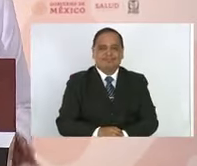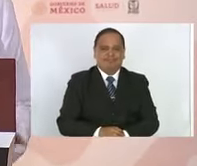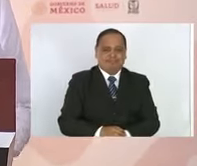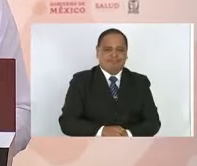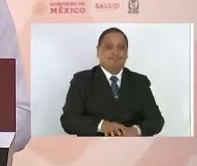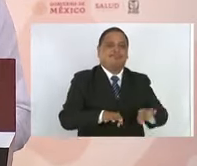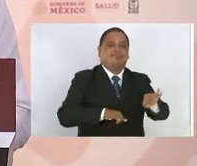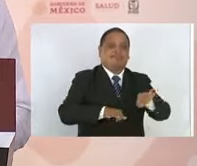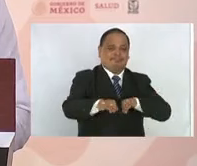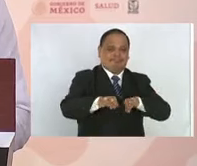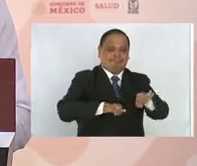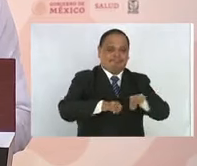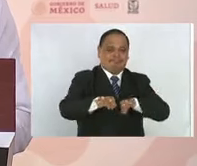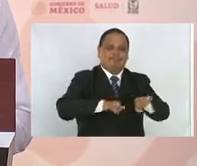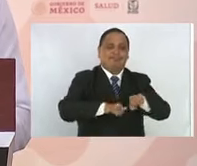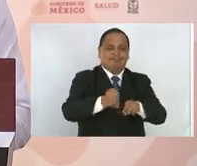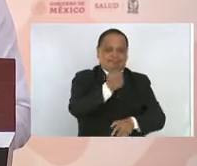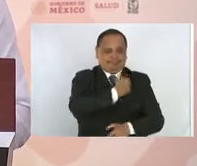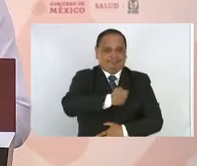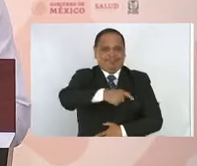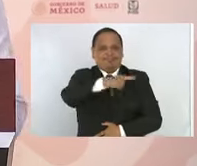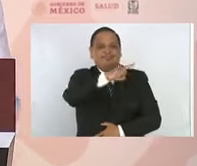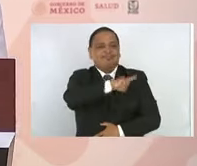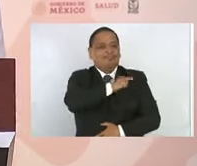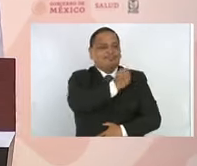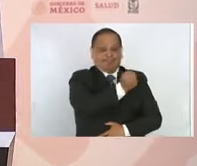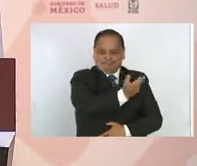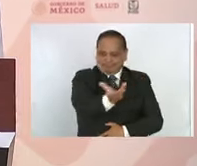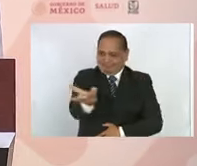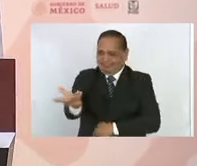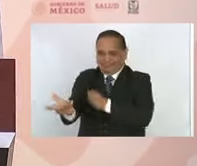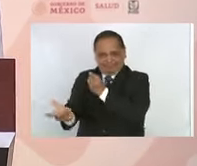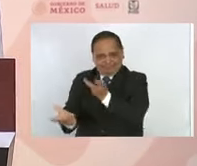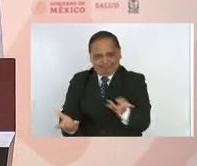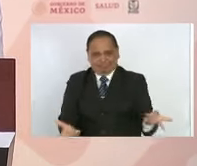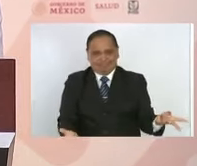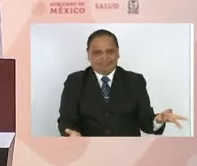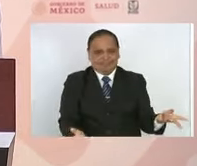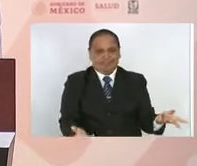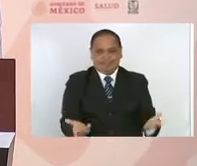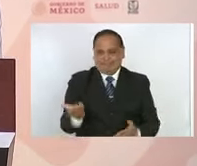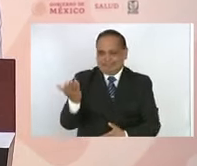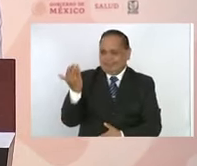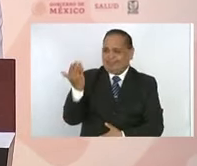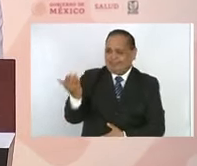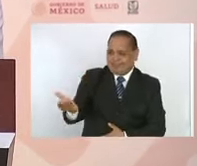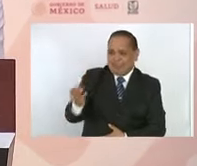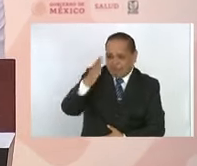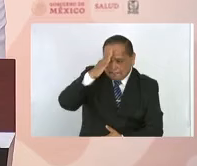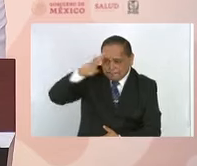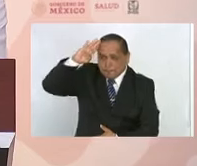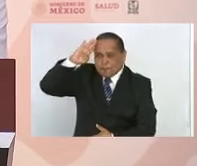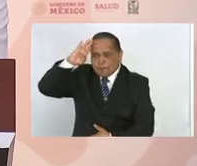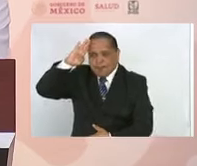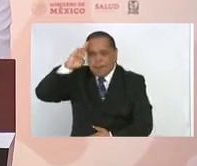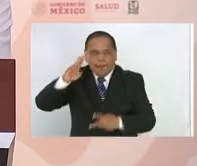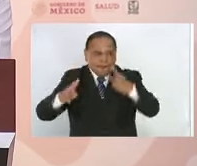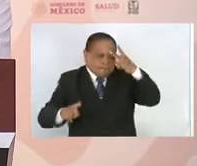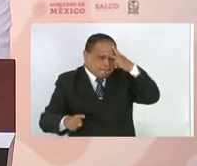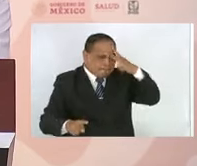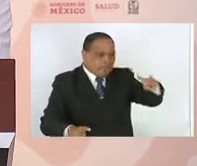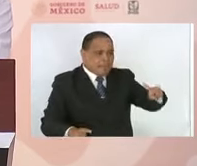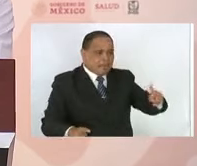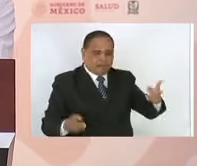trabajadores de la salud de México y Cuba. Nos da